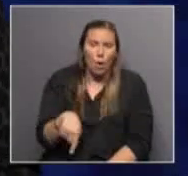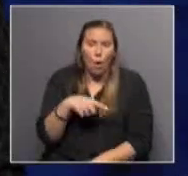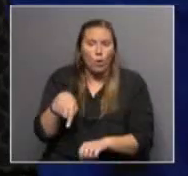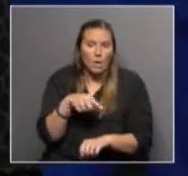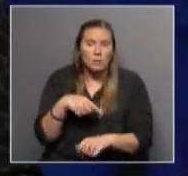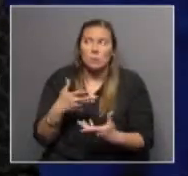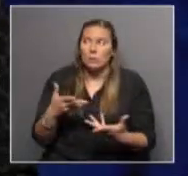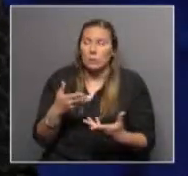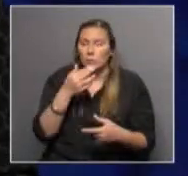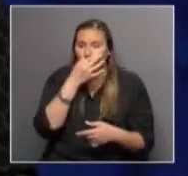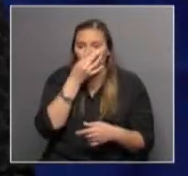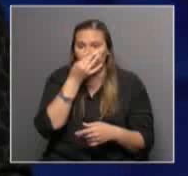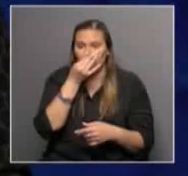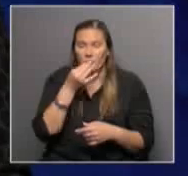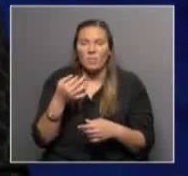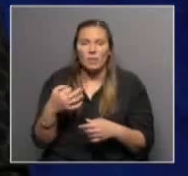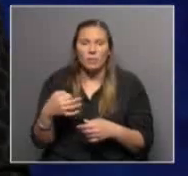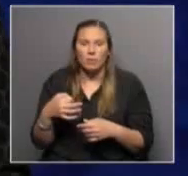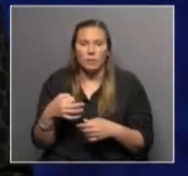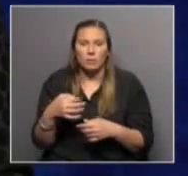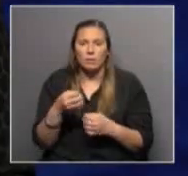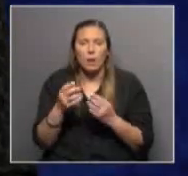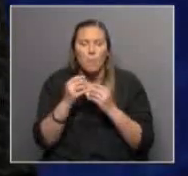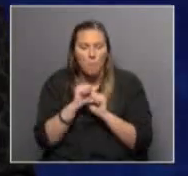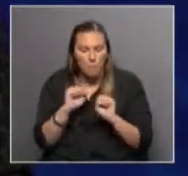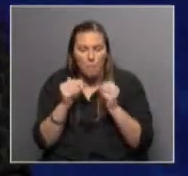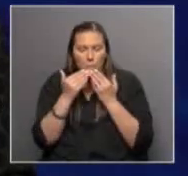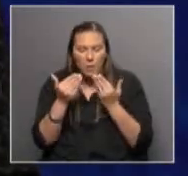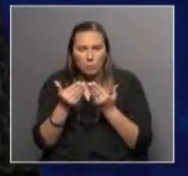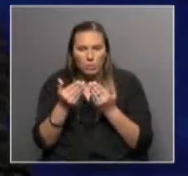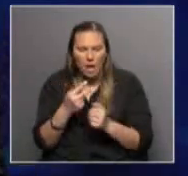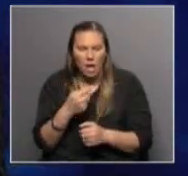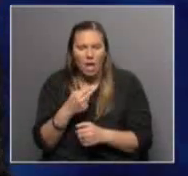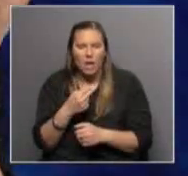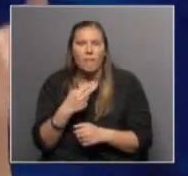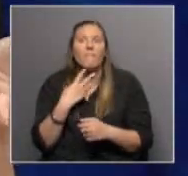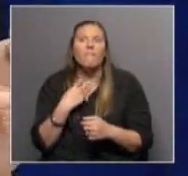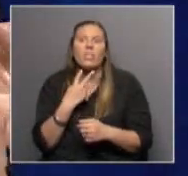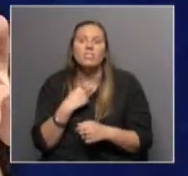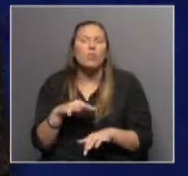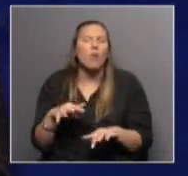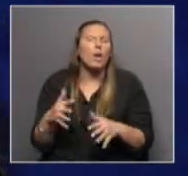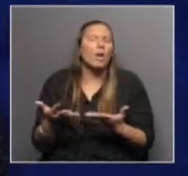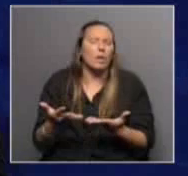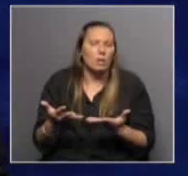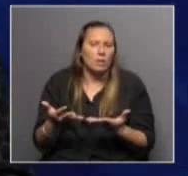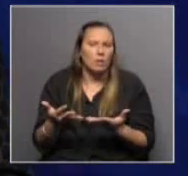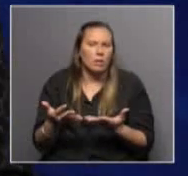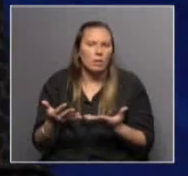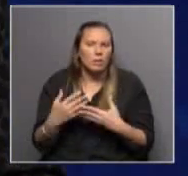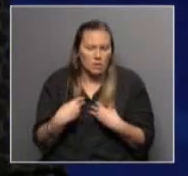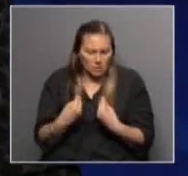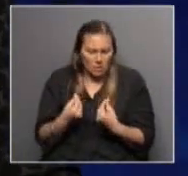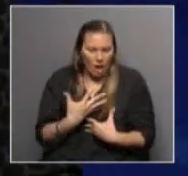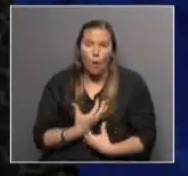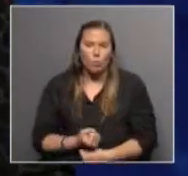en realidad aquí está bueno preguntarse si estamos adictos y eventualmente aquí estamos adictos y qué fue lo que nos produjo